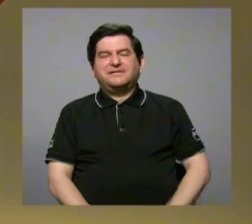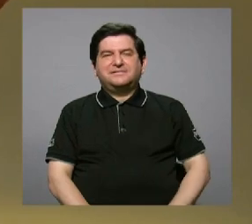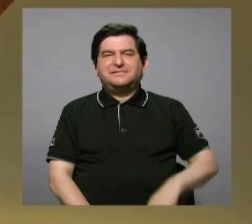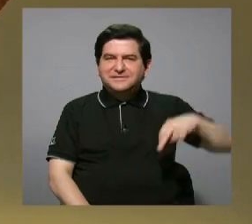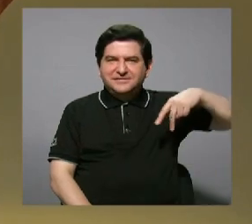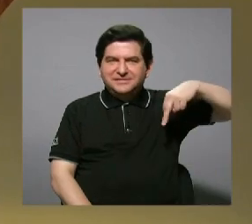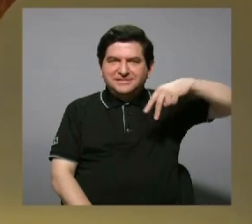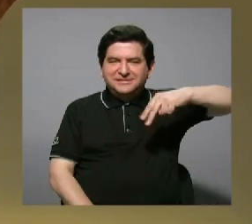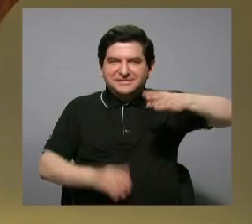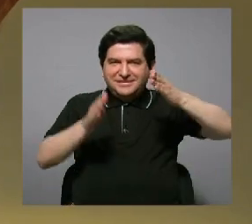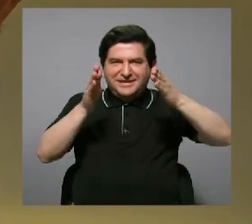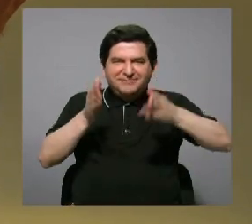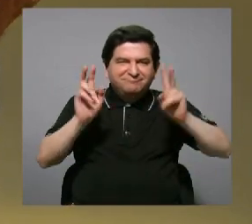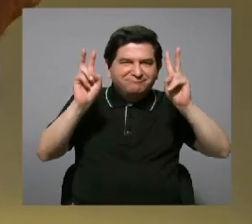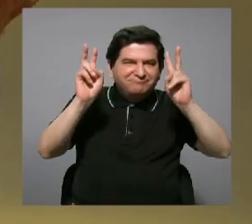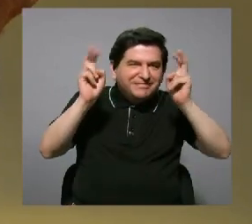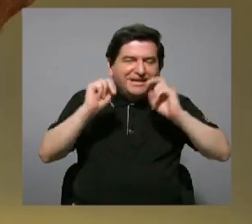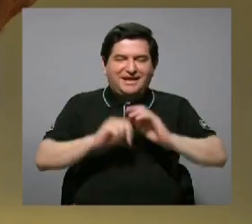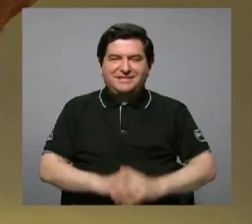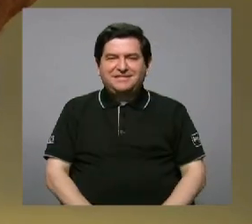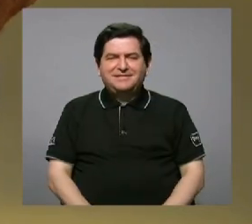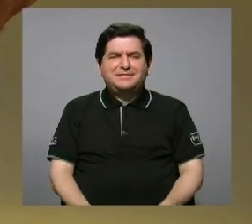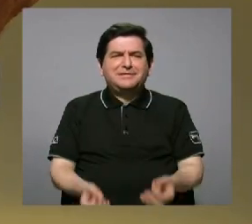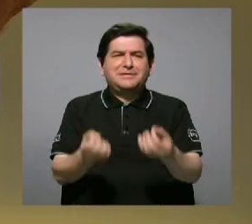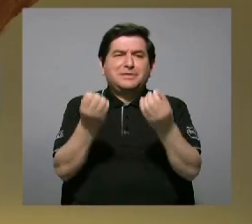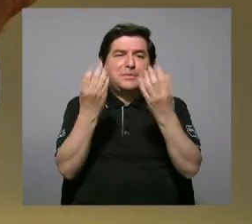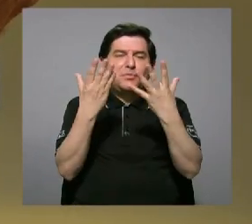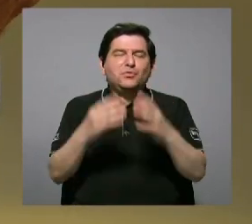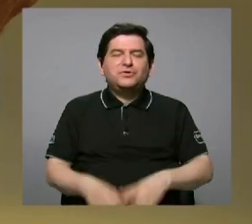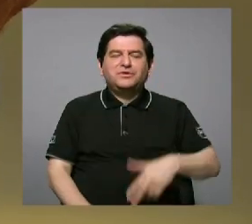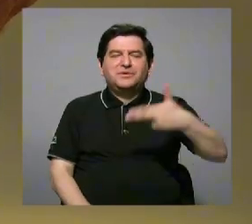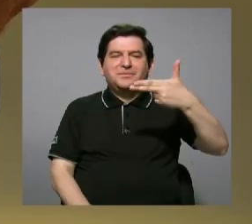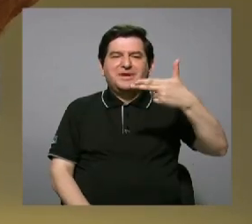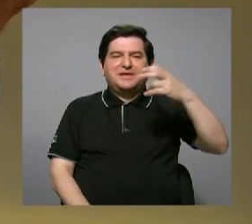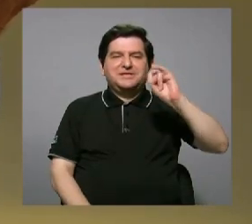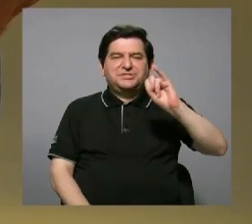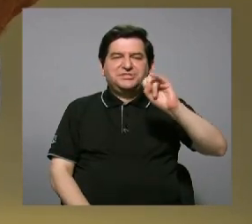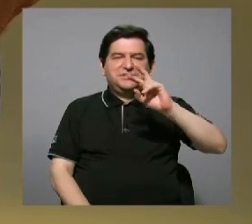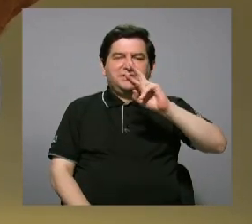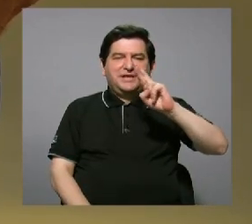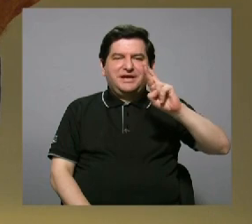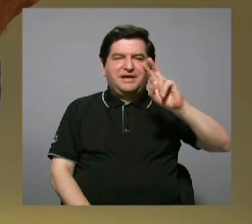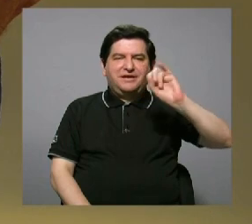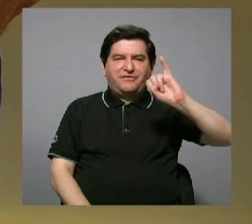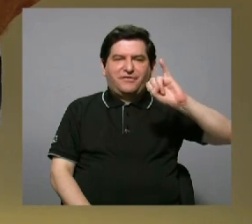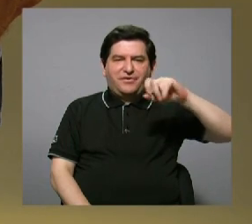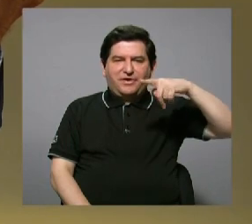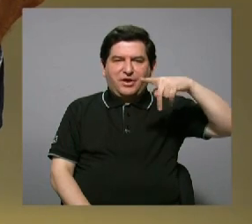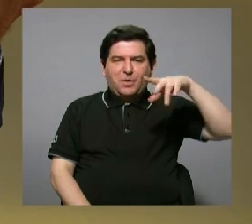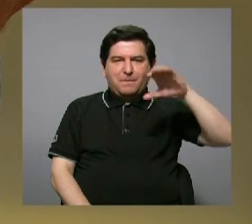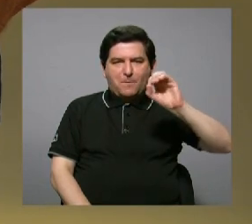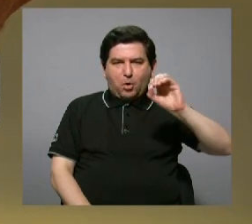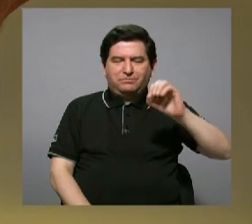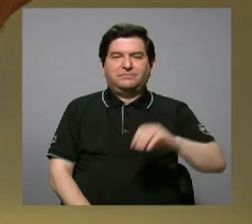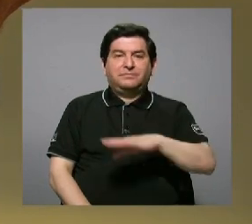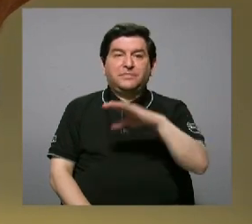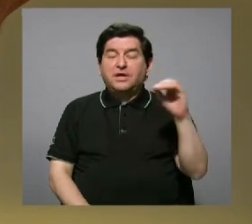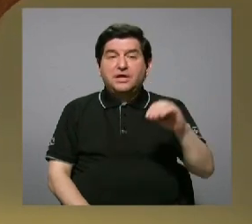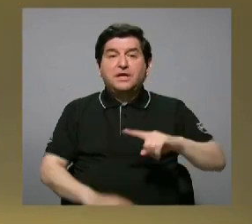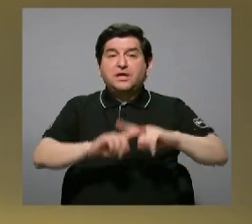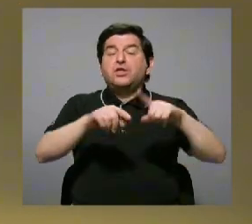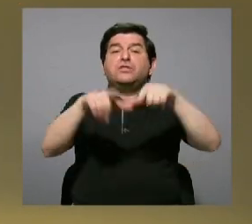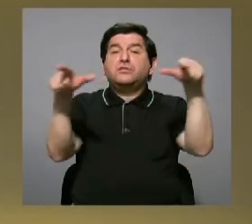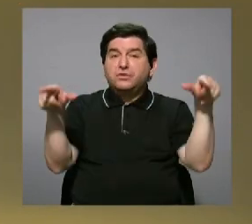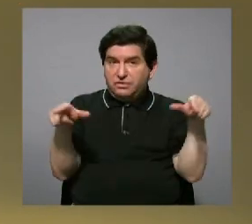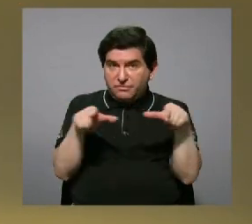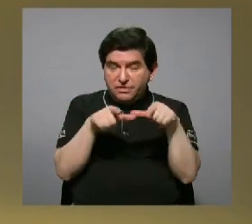caminante de tantos chirripós y de tantos otros